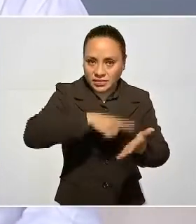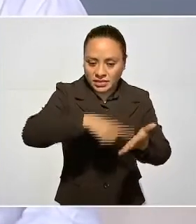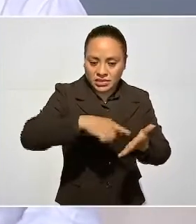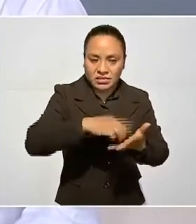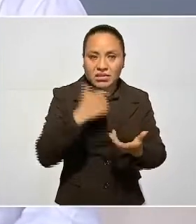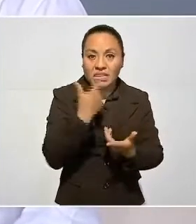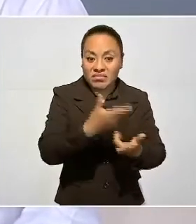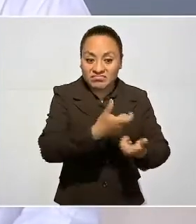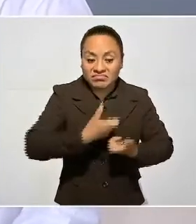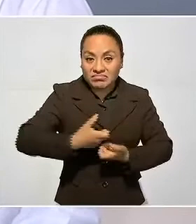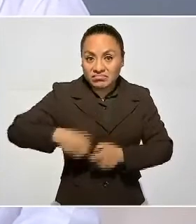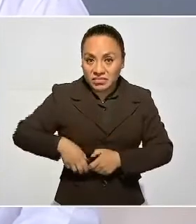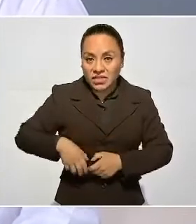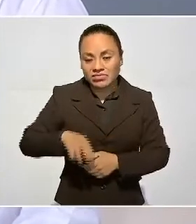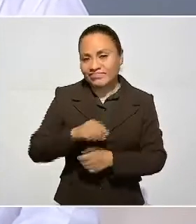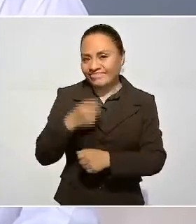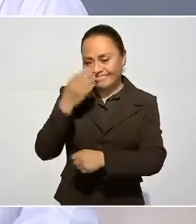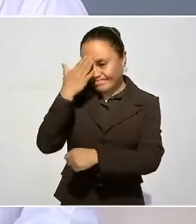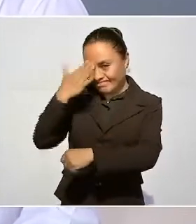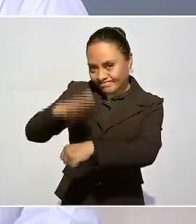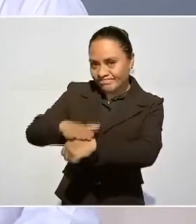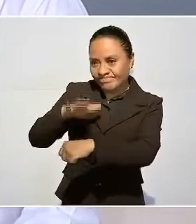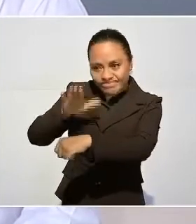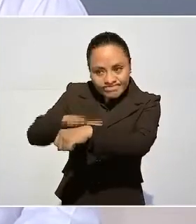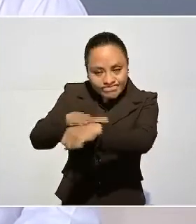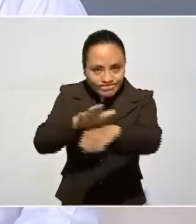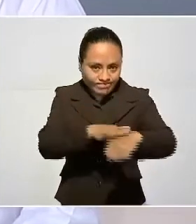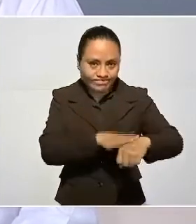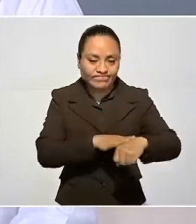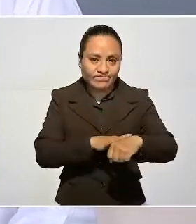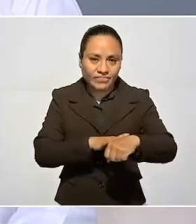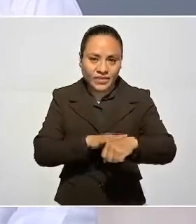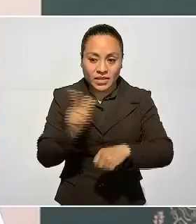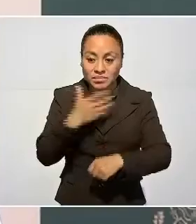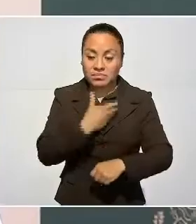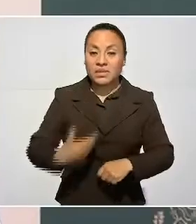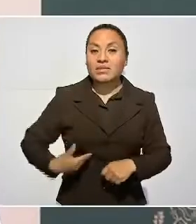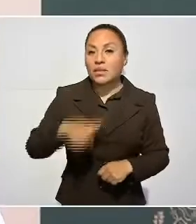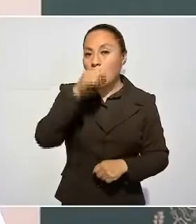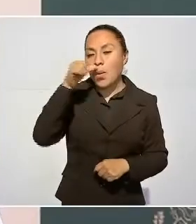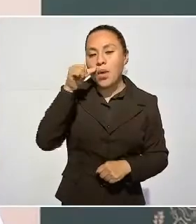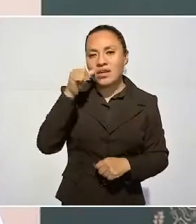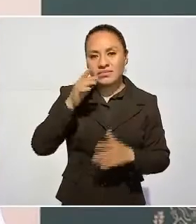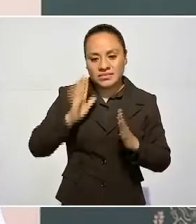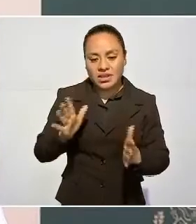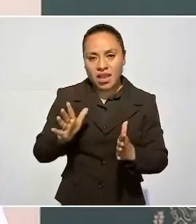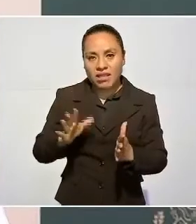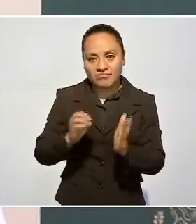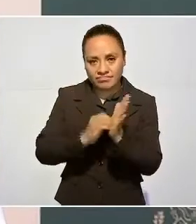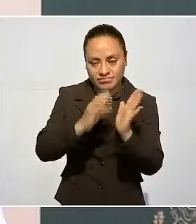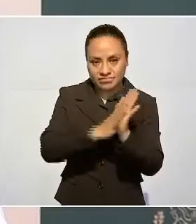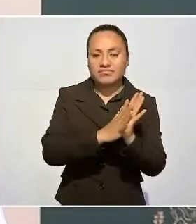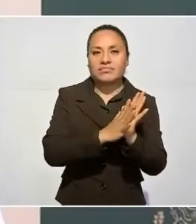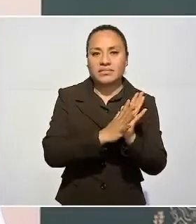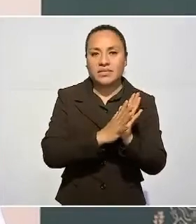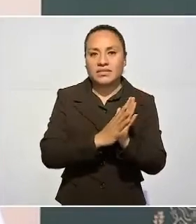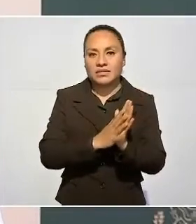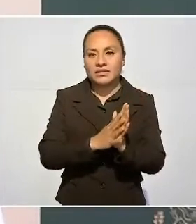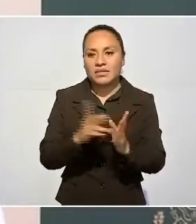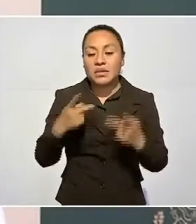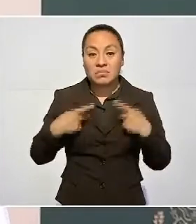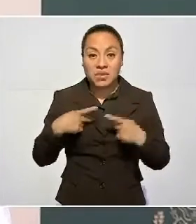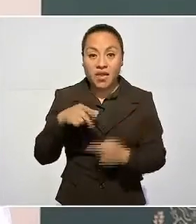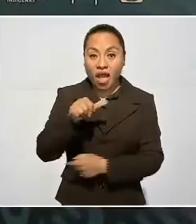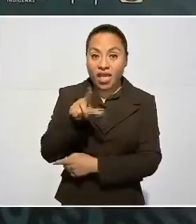que recordarles lo que el presidente Juárez escribió, y ya citaba mi paisano